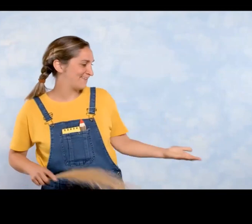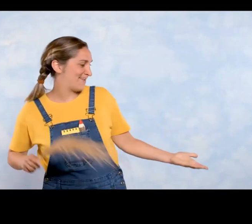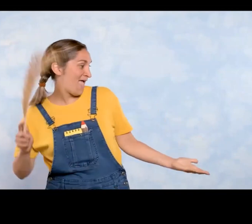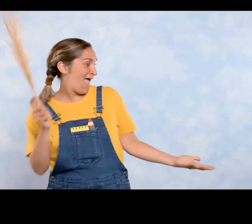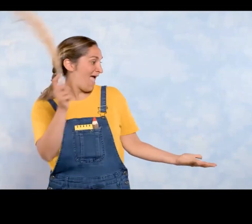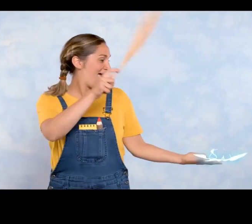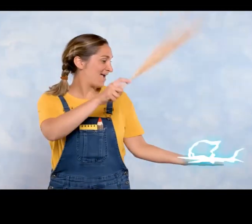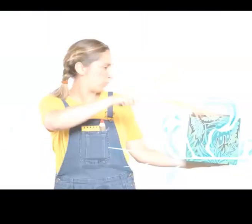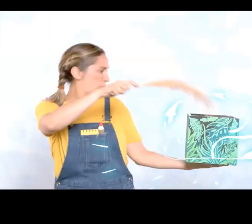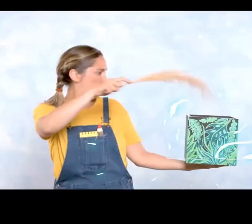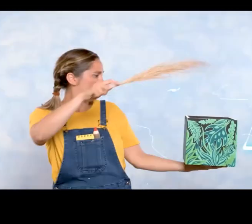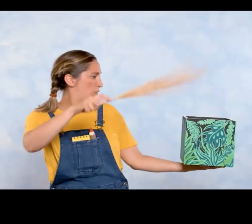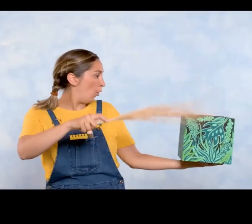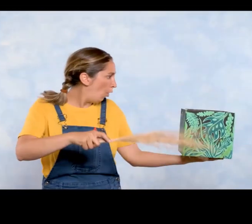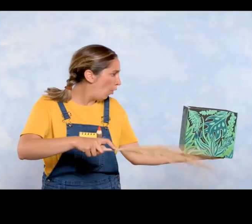1, 2, 3.